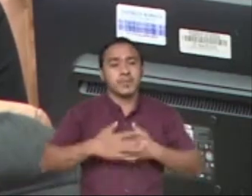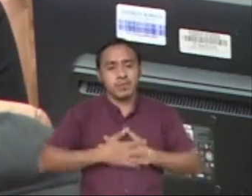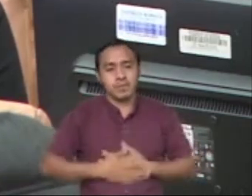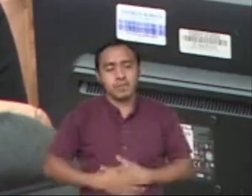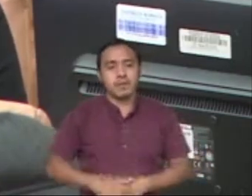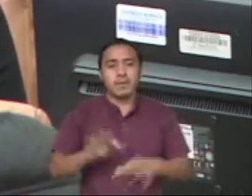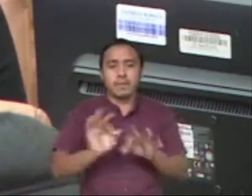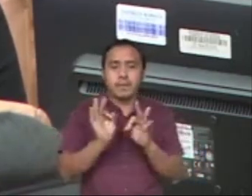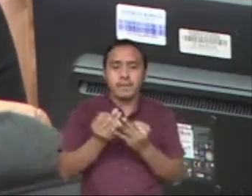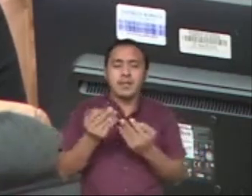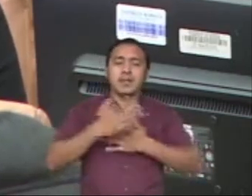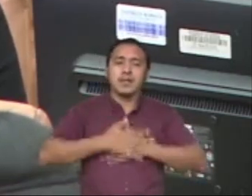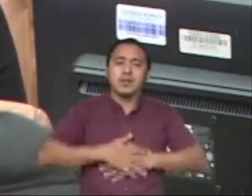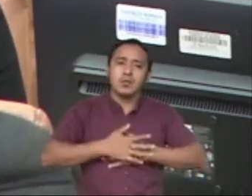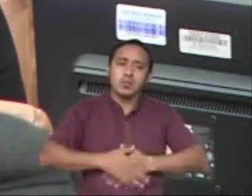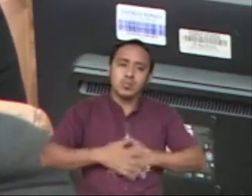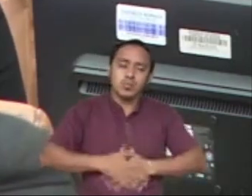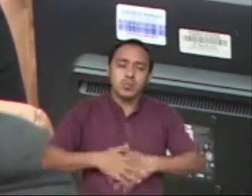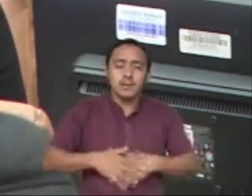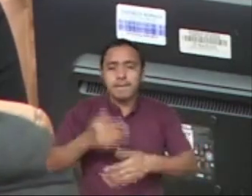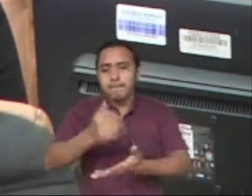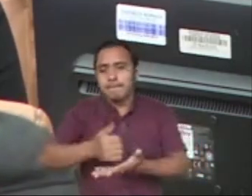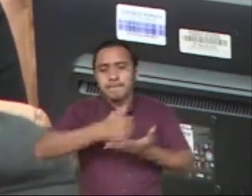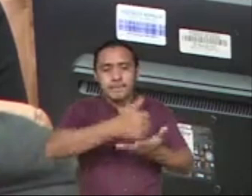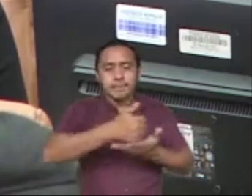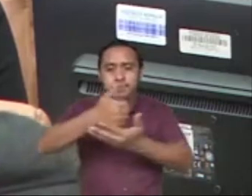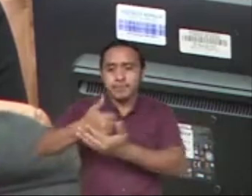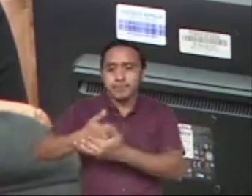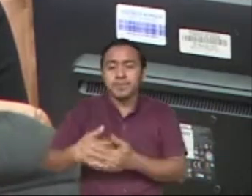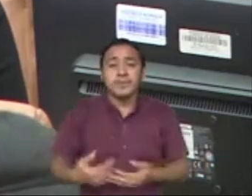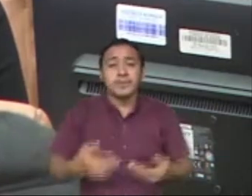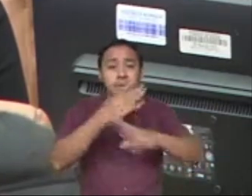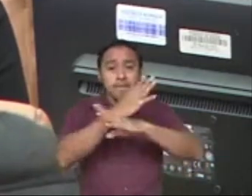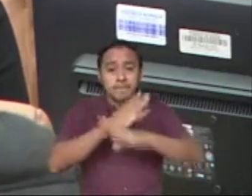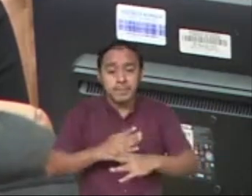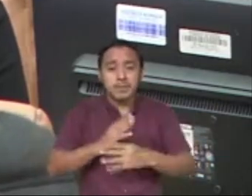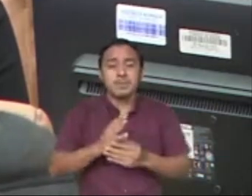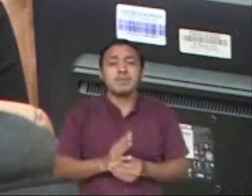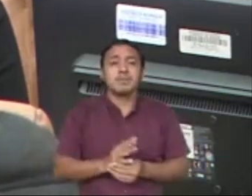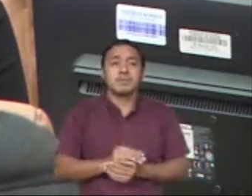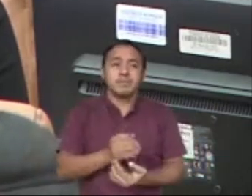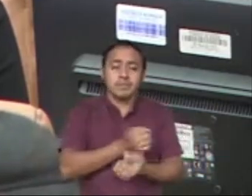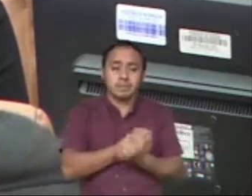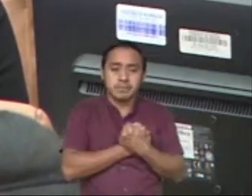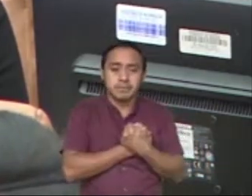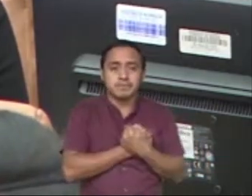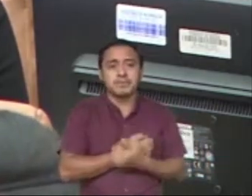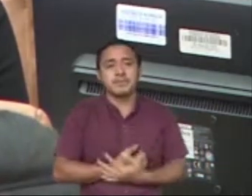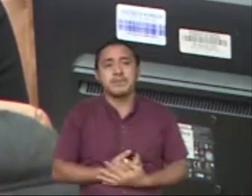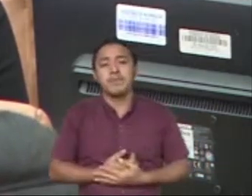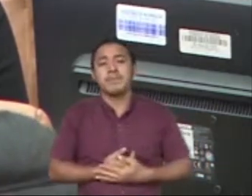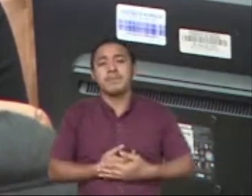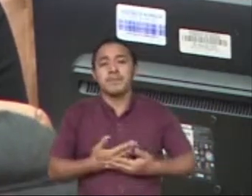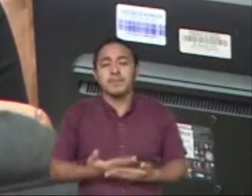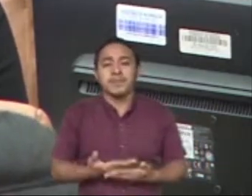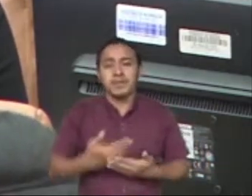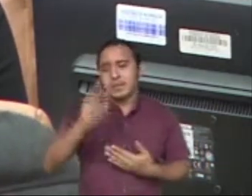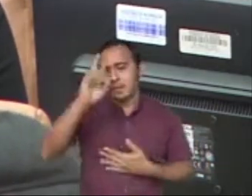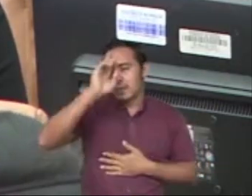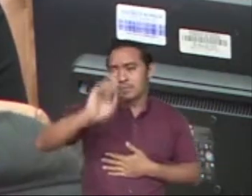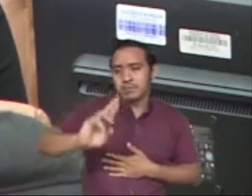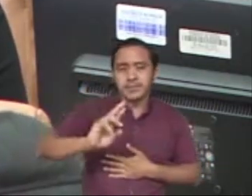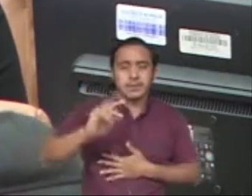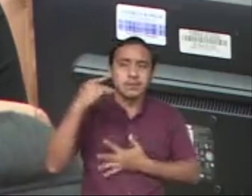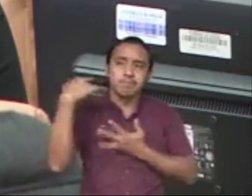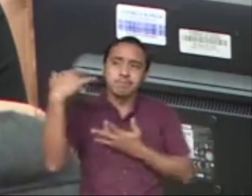familiar tranquila y solidaria, en armonía, en cariño, en amor, en